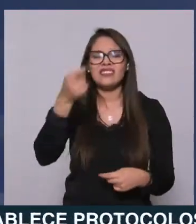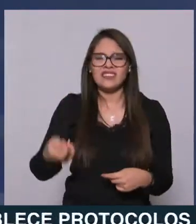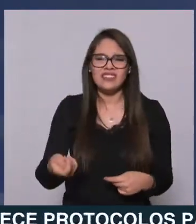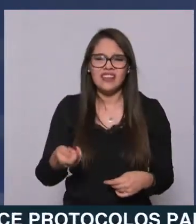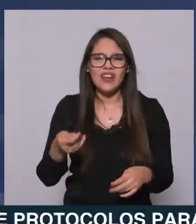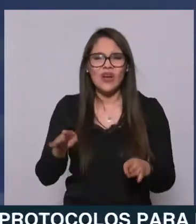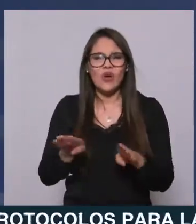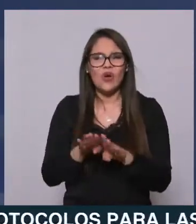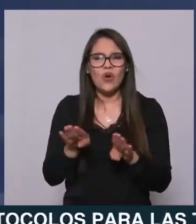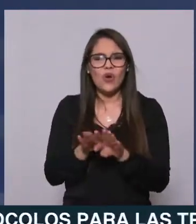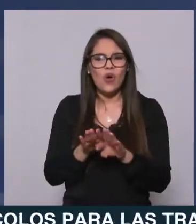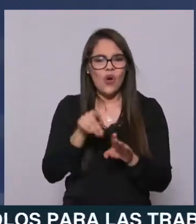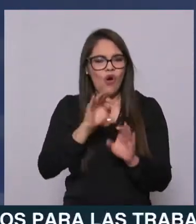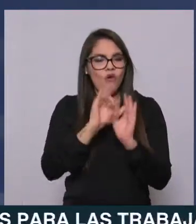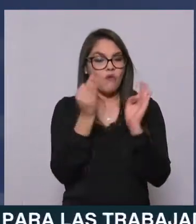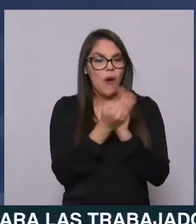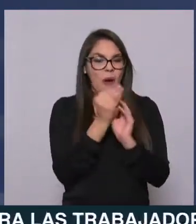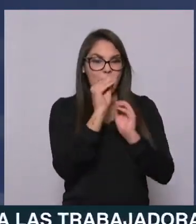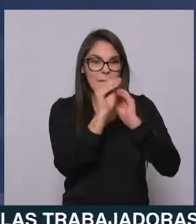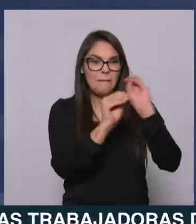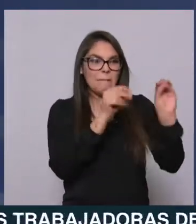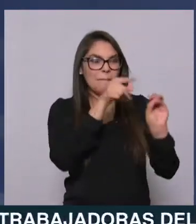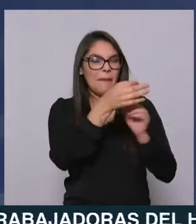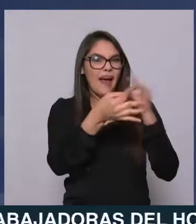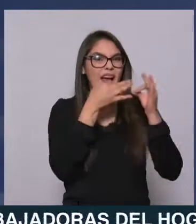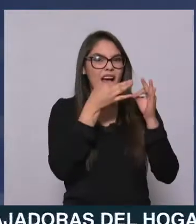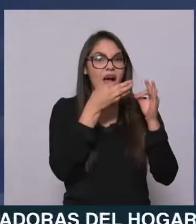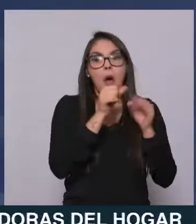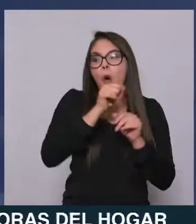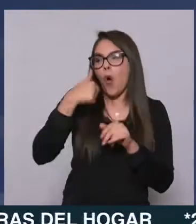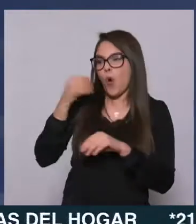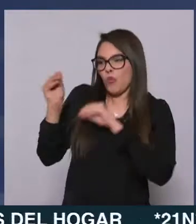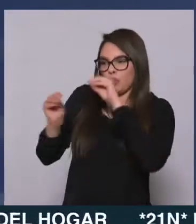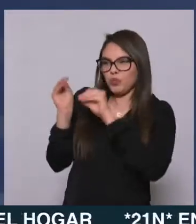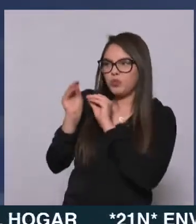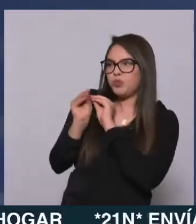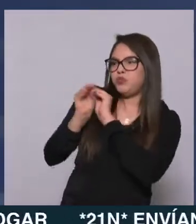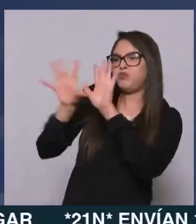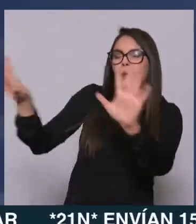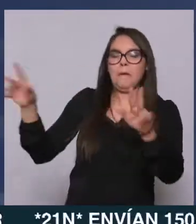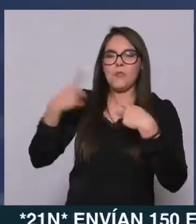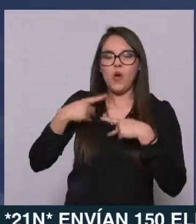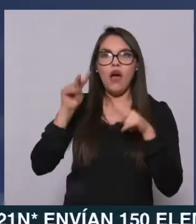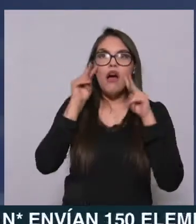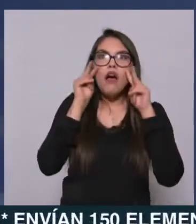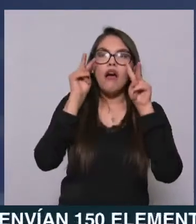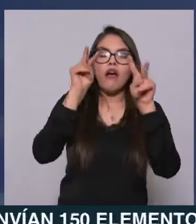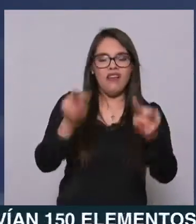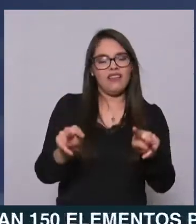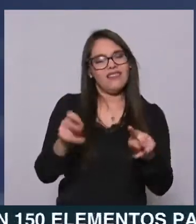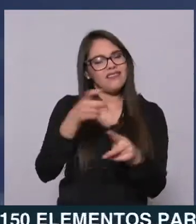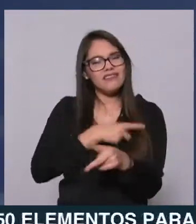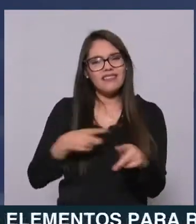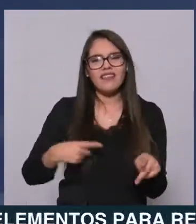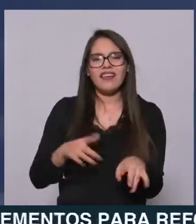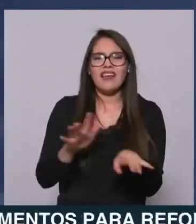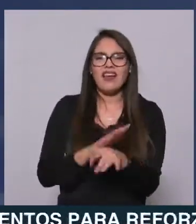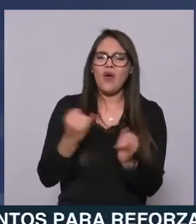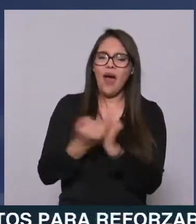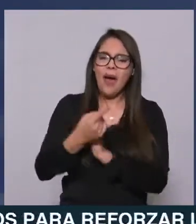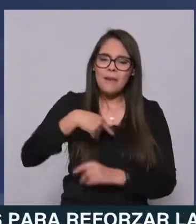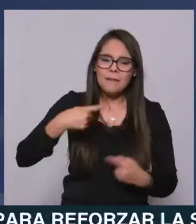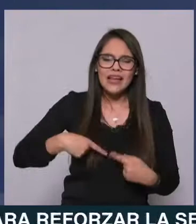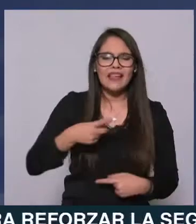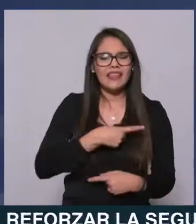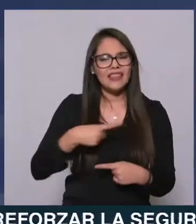están editorializando las noticias o lo que le presentan a la sociedad? Y las personas tenemos que estar en otro tipo